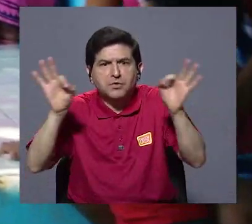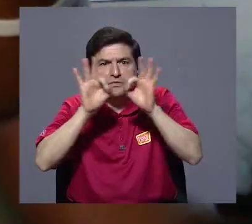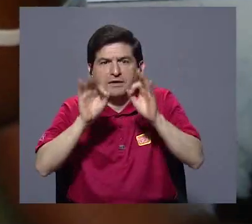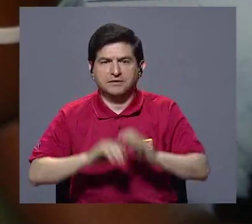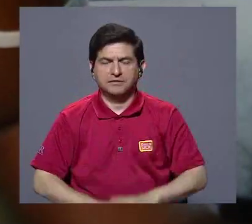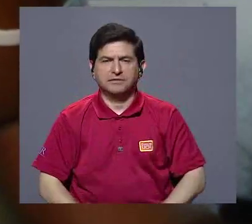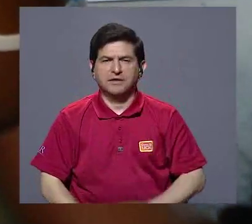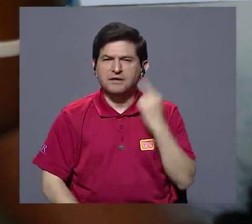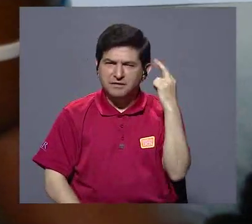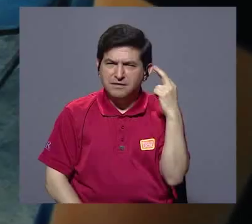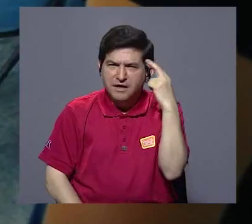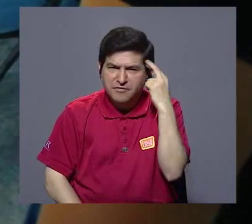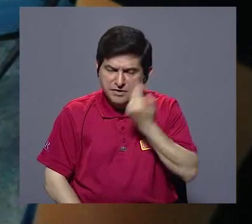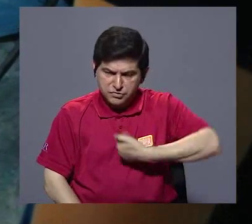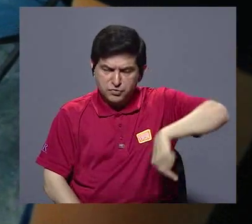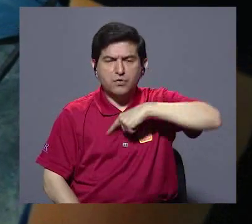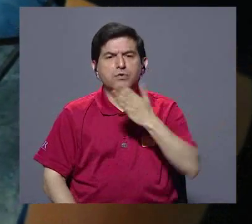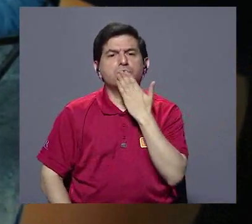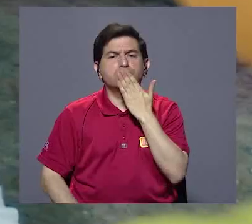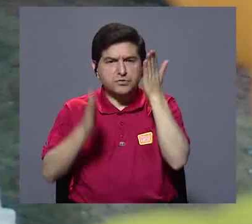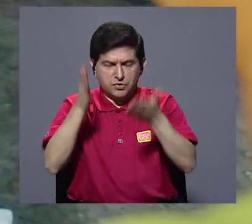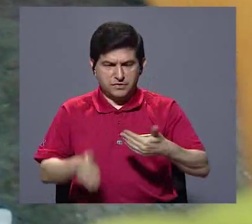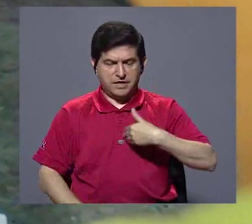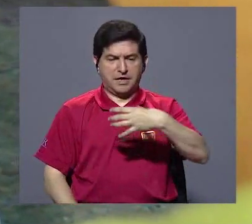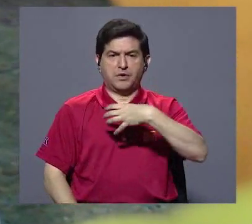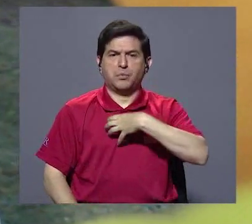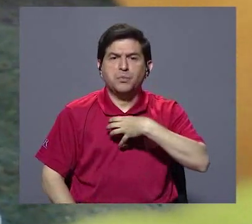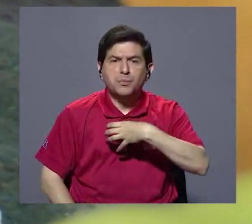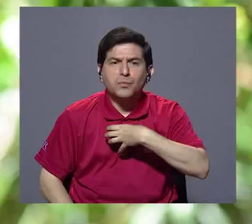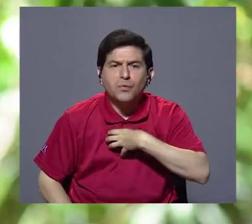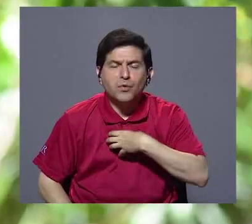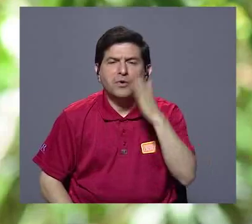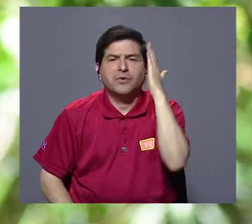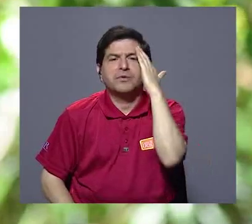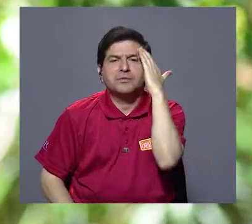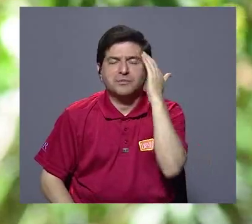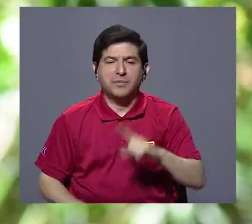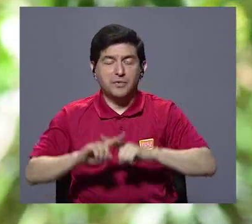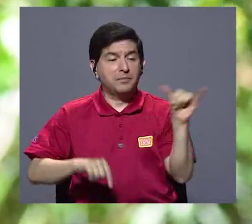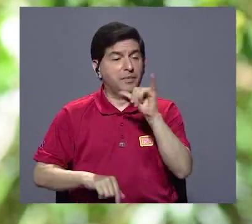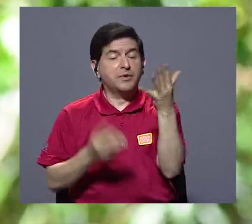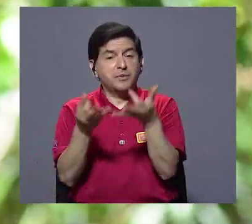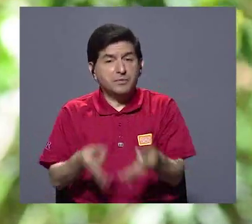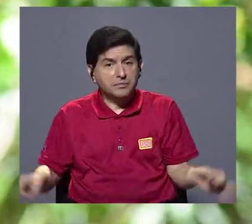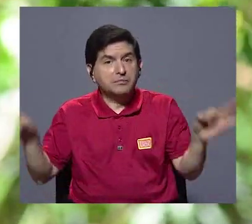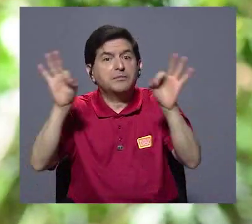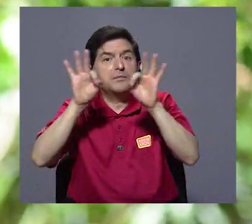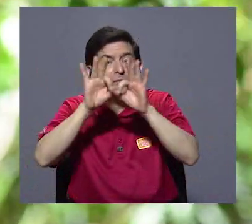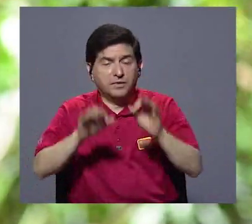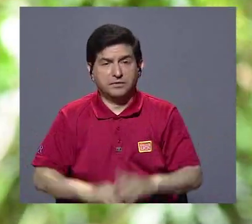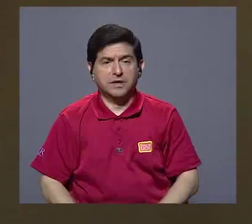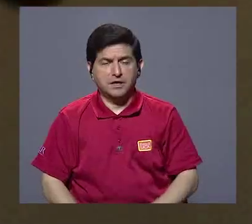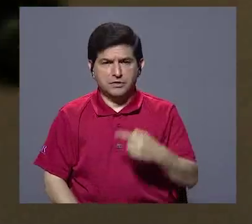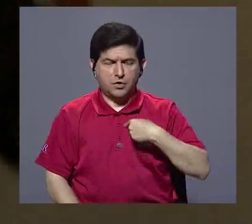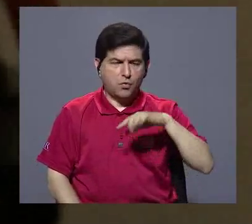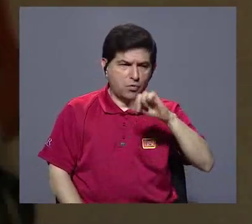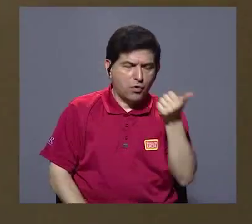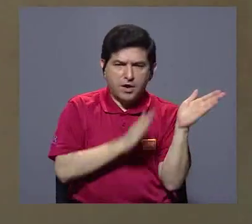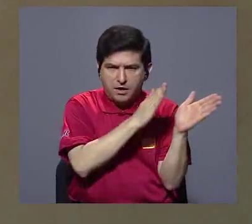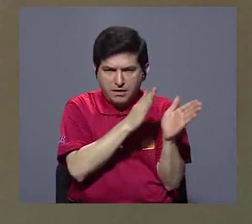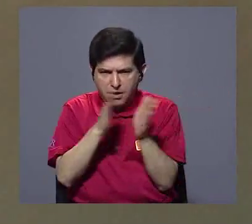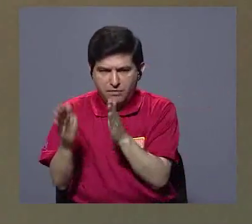importante porque nosotros como indígenas tenemos nuestros propios conocimientos, pero también es importante tener esta